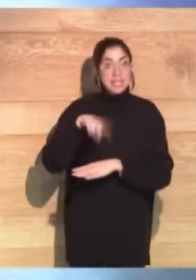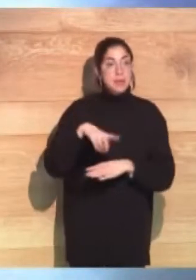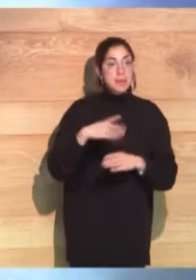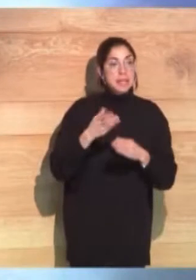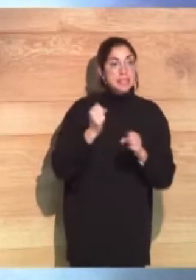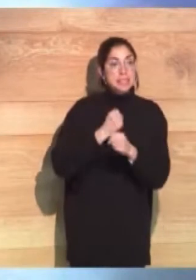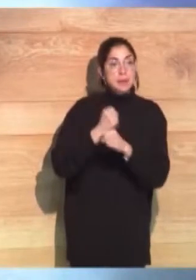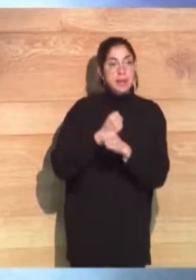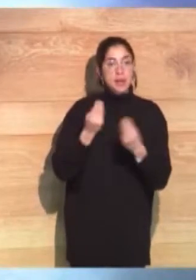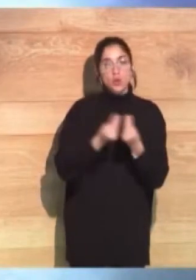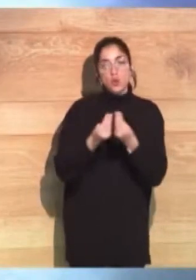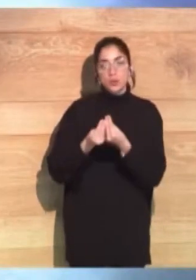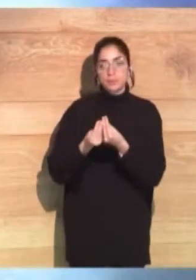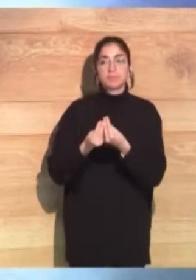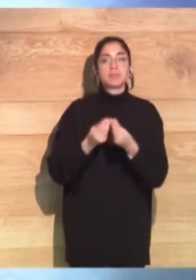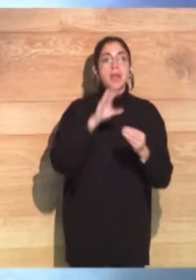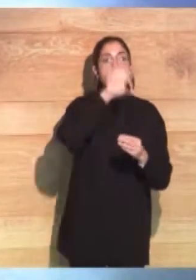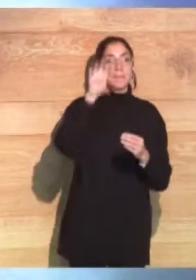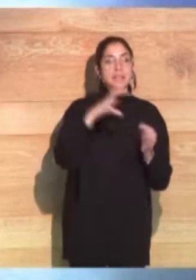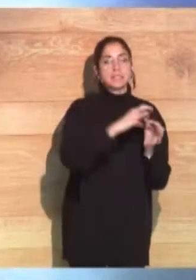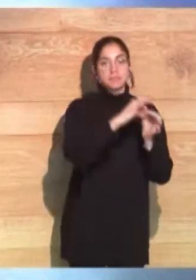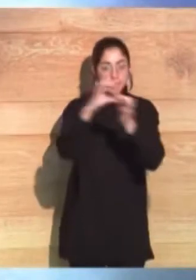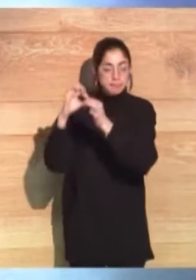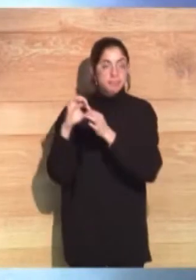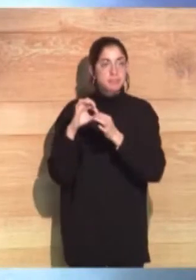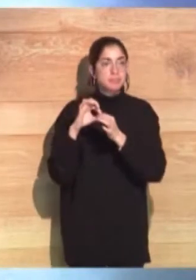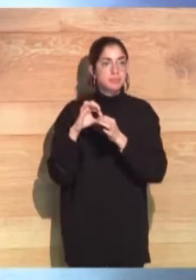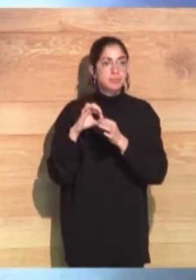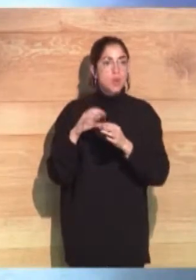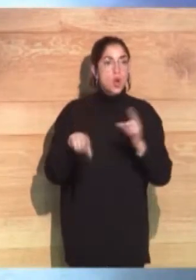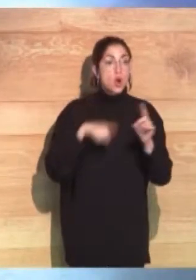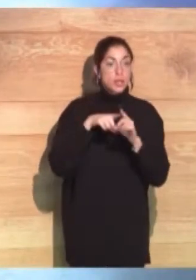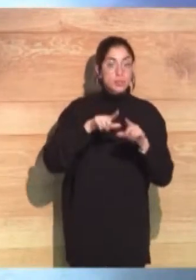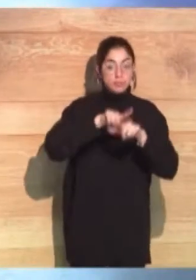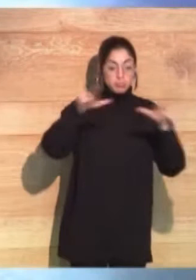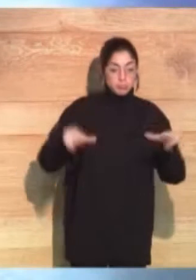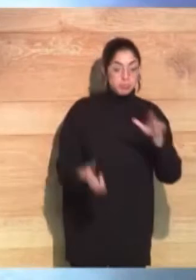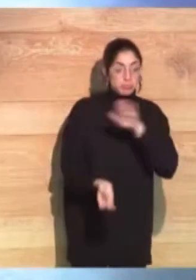dentro de la Unión Europea o Estados Unidos para poder desarrollar una plataforma